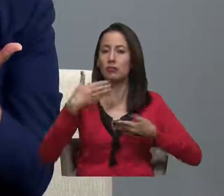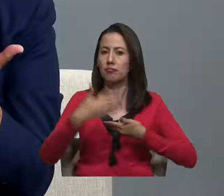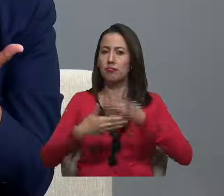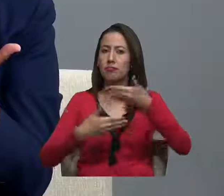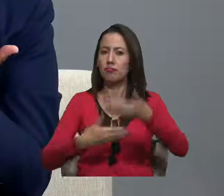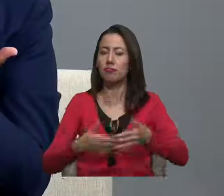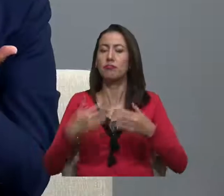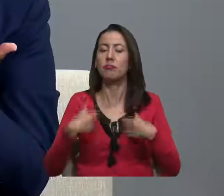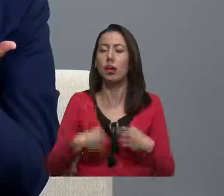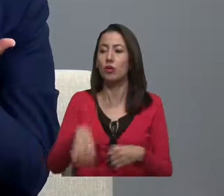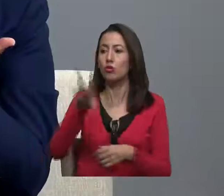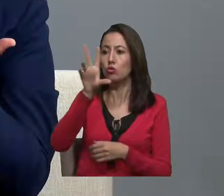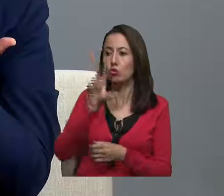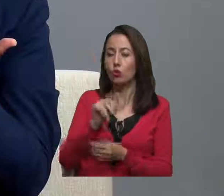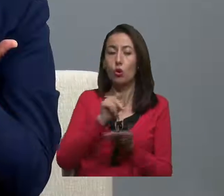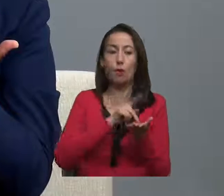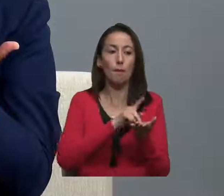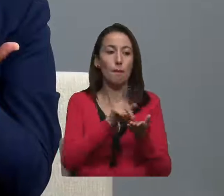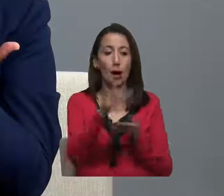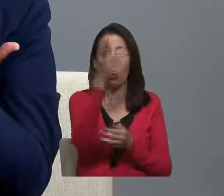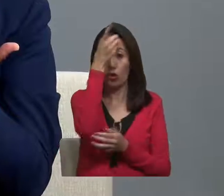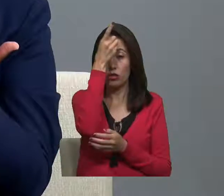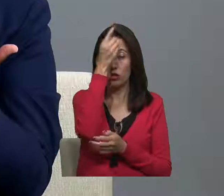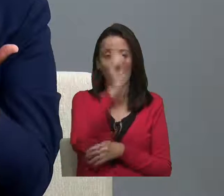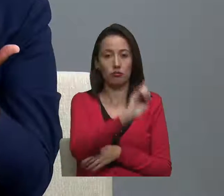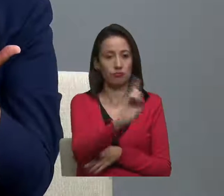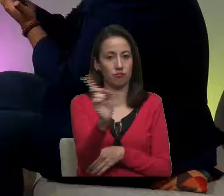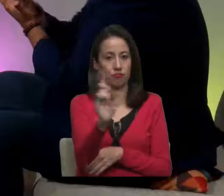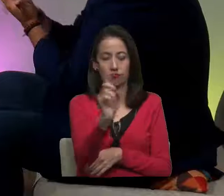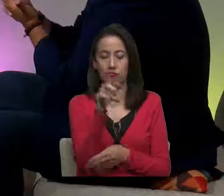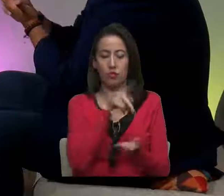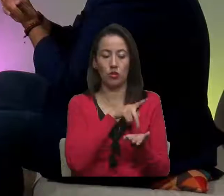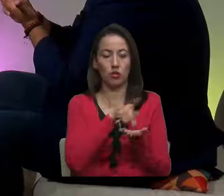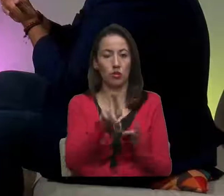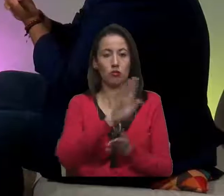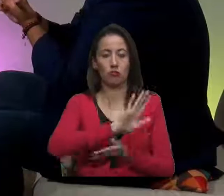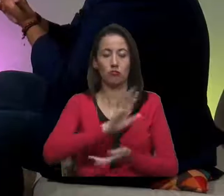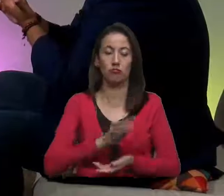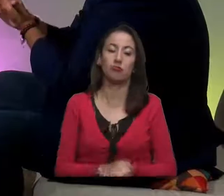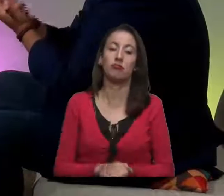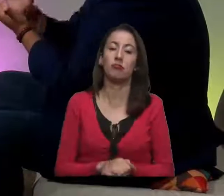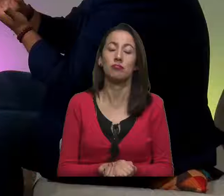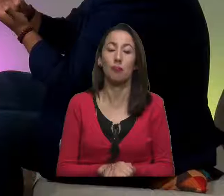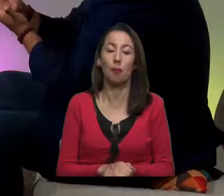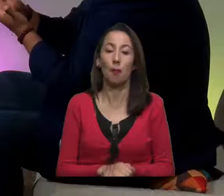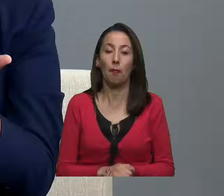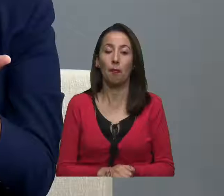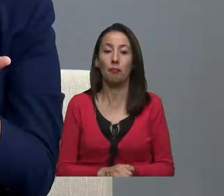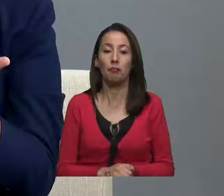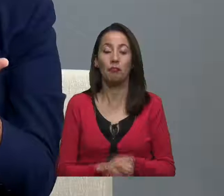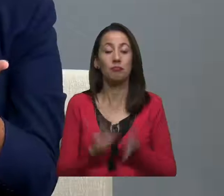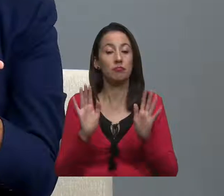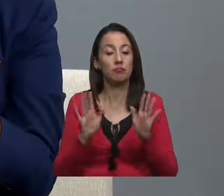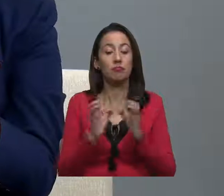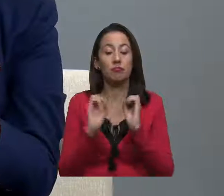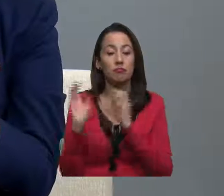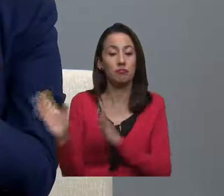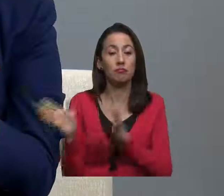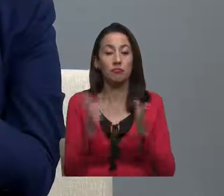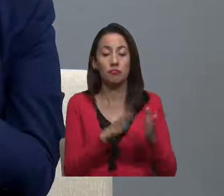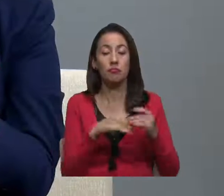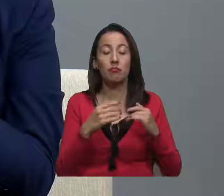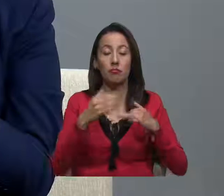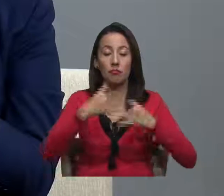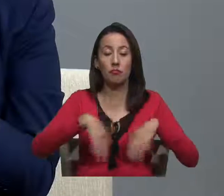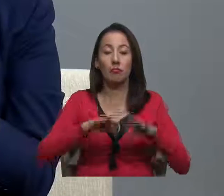hable del no pago a la deuda externa en una moratoria consensuada para tener recursos si eso por eso por un lado el pib